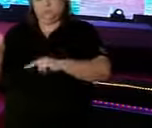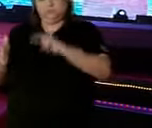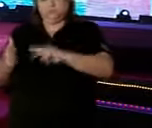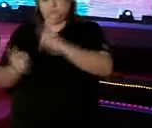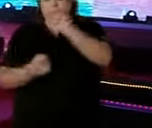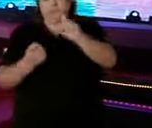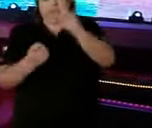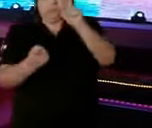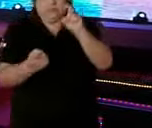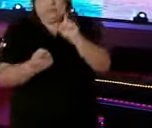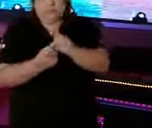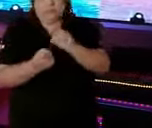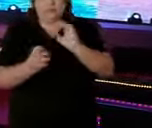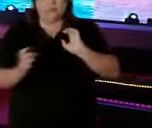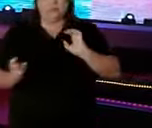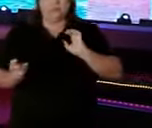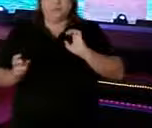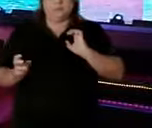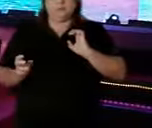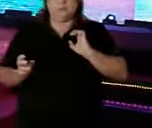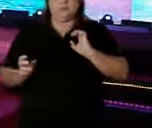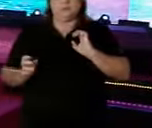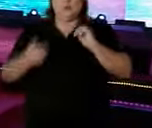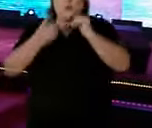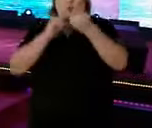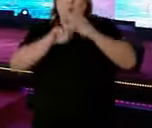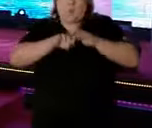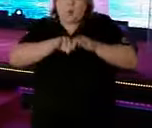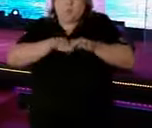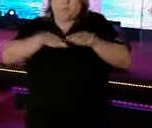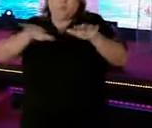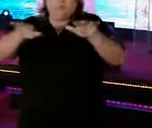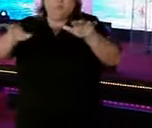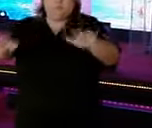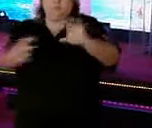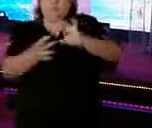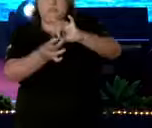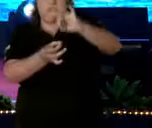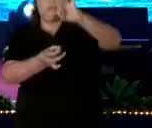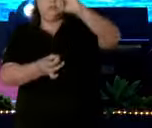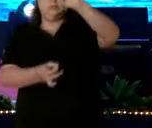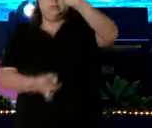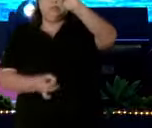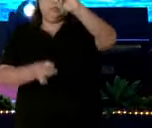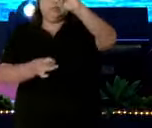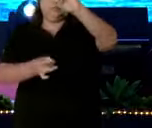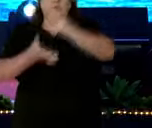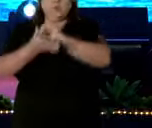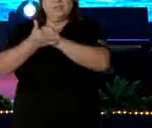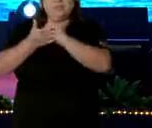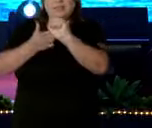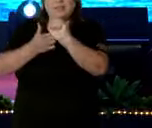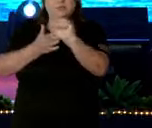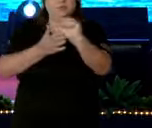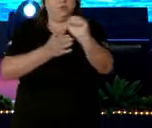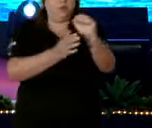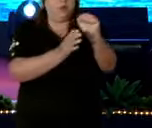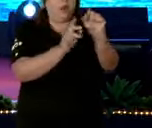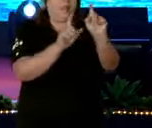específicamente la manifestación de el Espíritu Santo en la vida de cada uno de